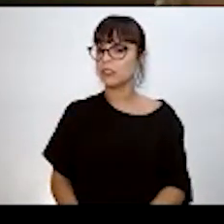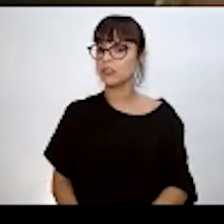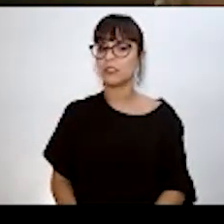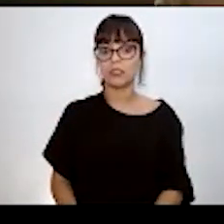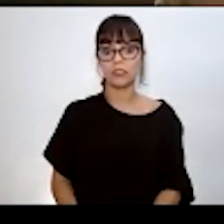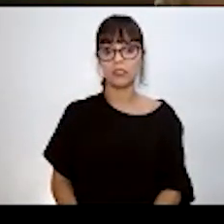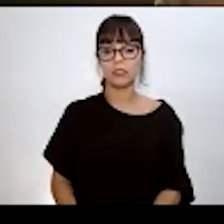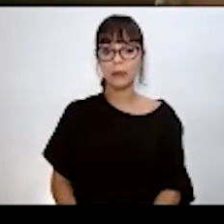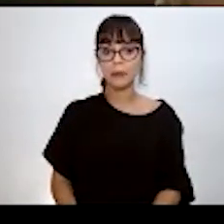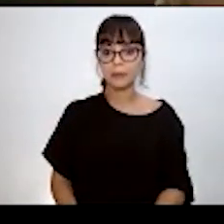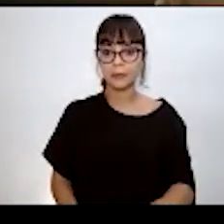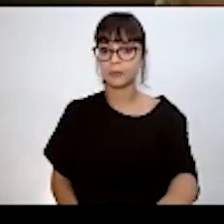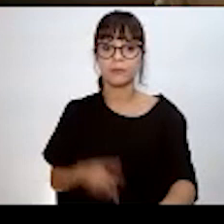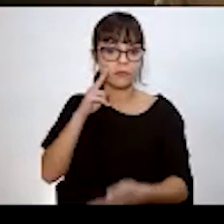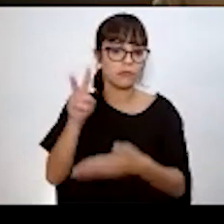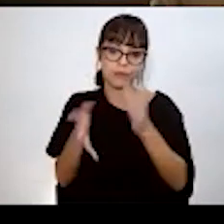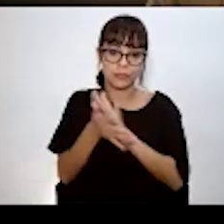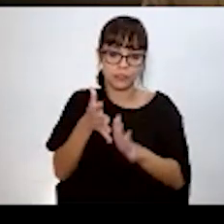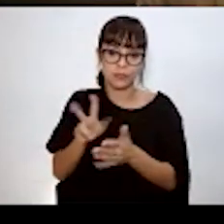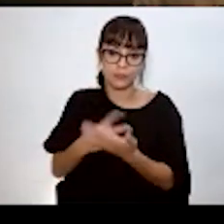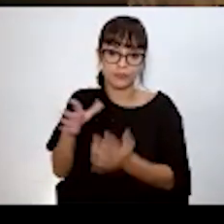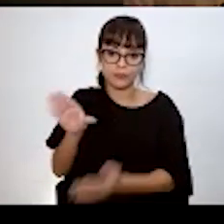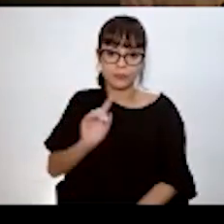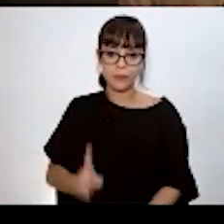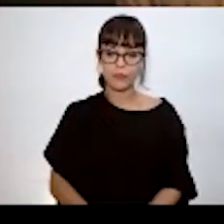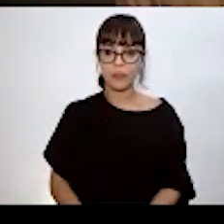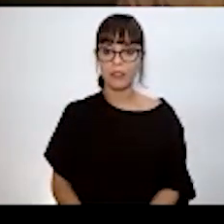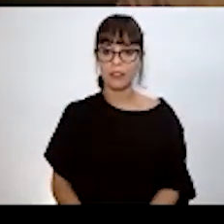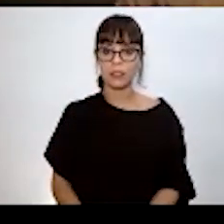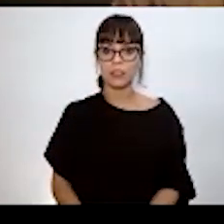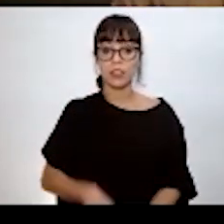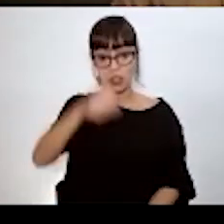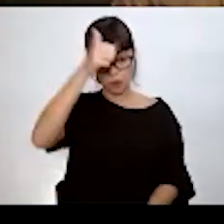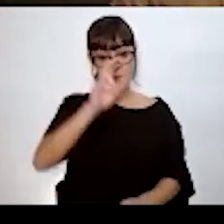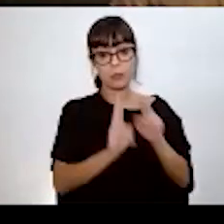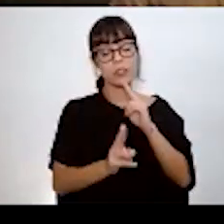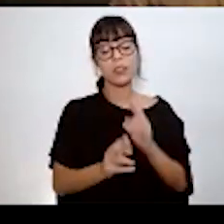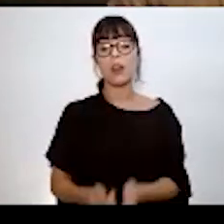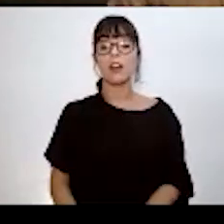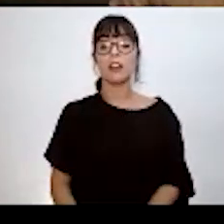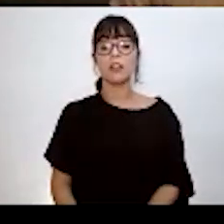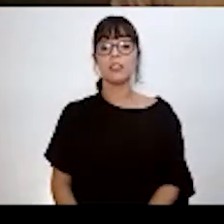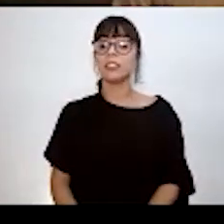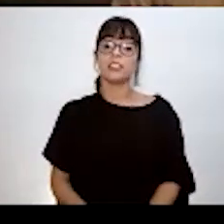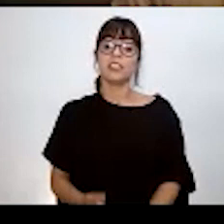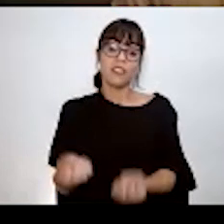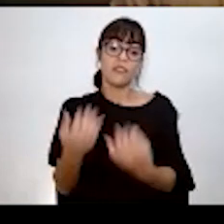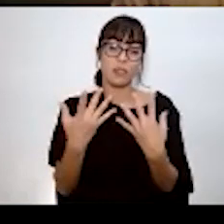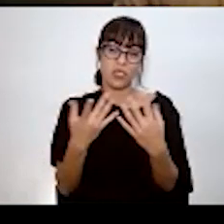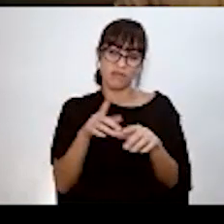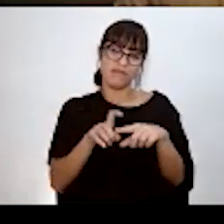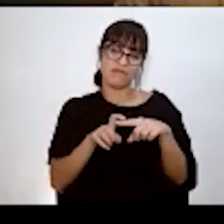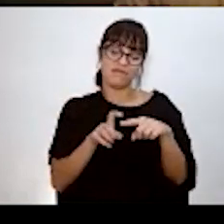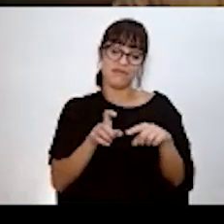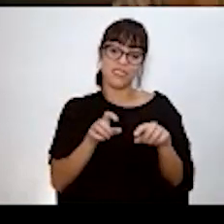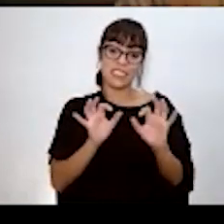en Gran Canaria, o hay datos de algo similar en otras islas. Claro, el problema es que con este mismo tipo de información, ninguna de las islas tiene suficiente volumen